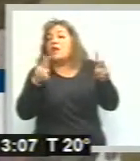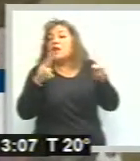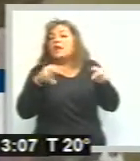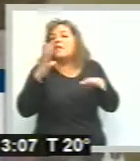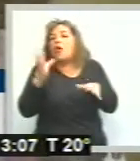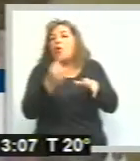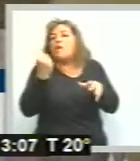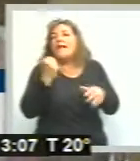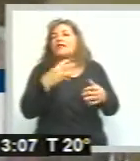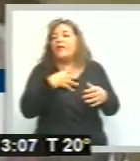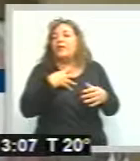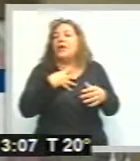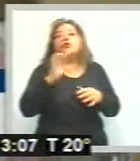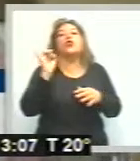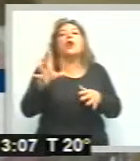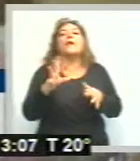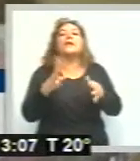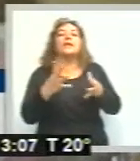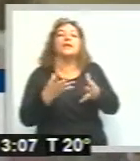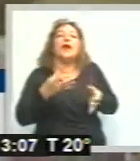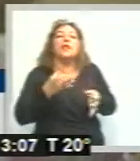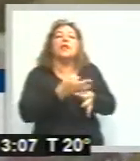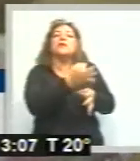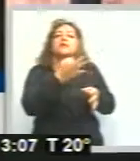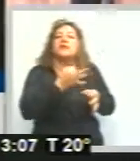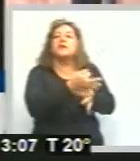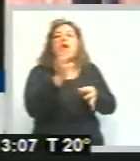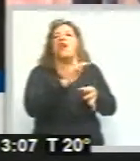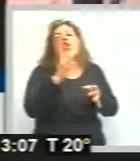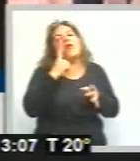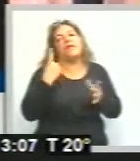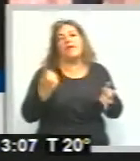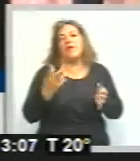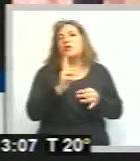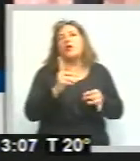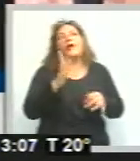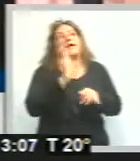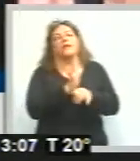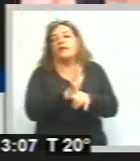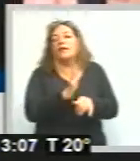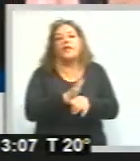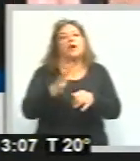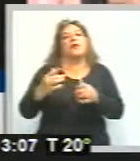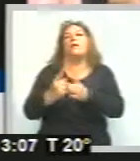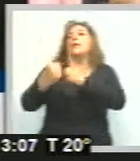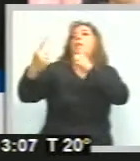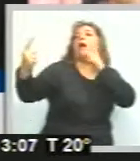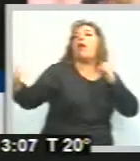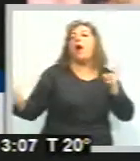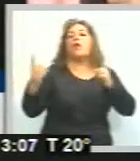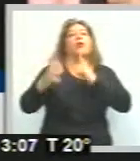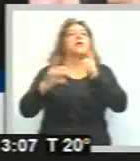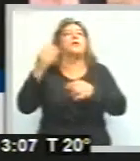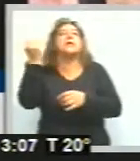es solamente de contenido, no de días. Por lo tanto, no va a haber extensión de jornada, ni día sábado, ni feriado,